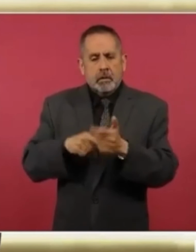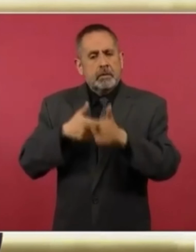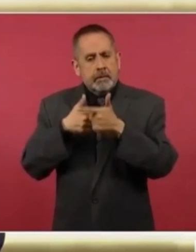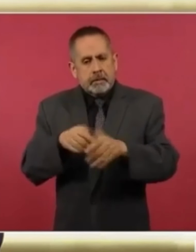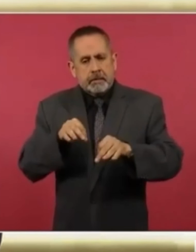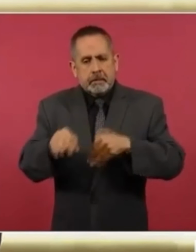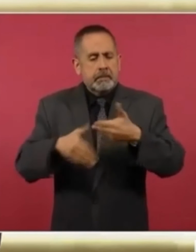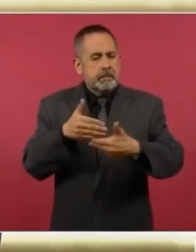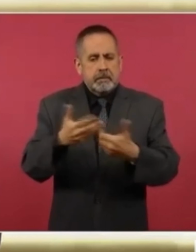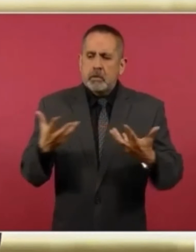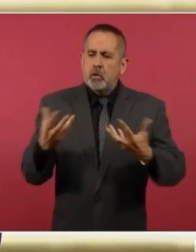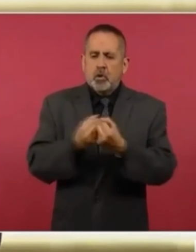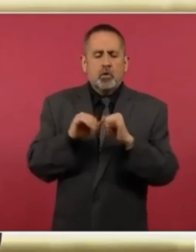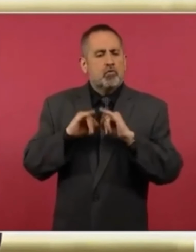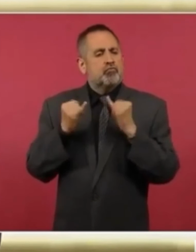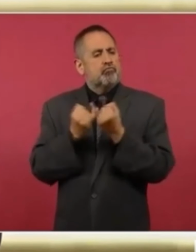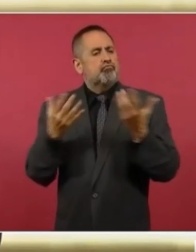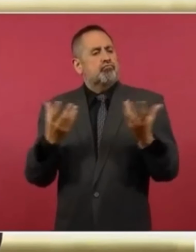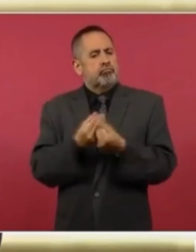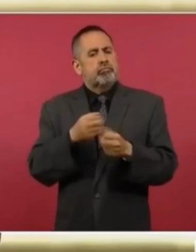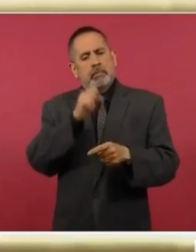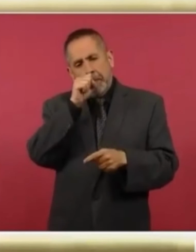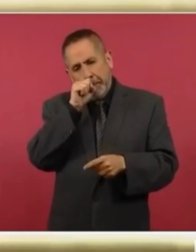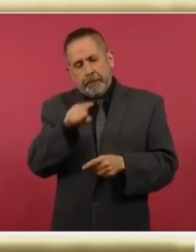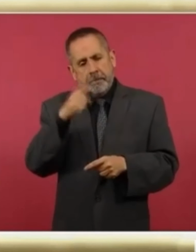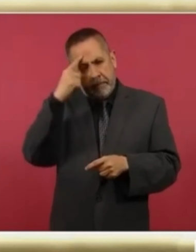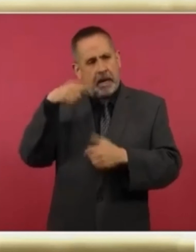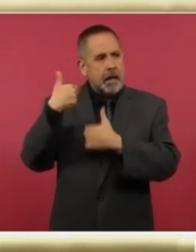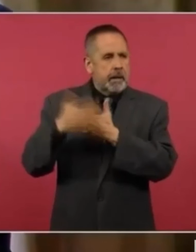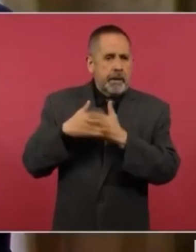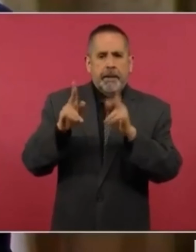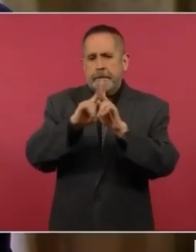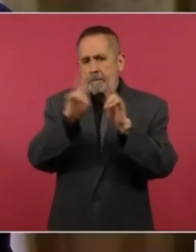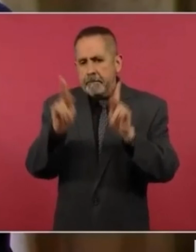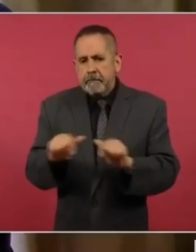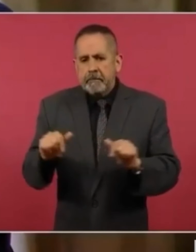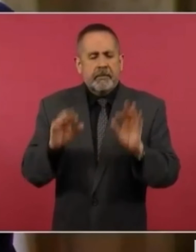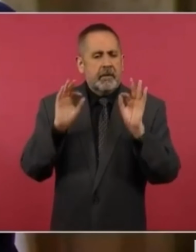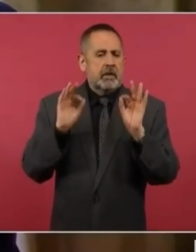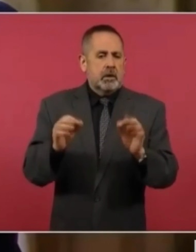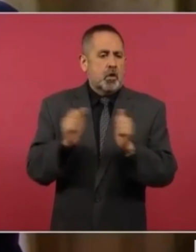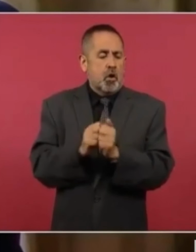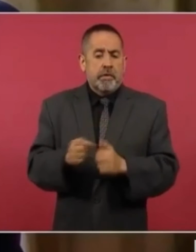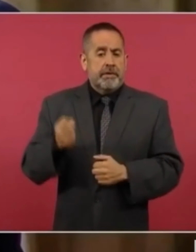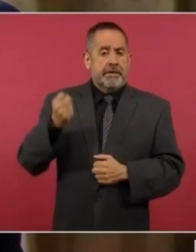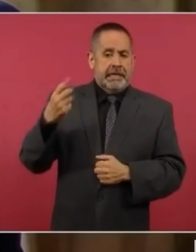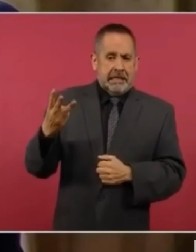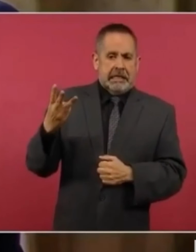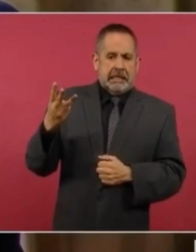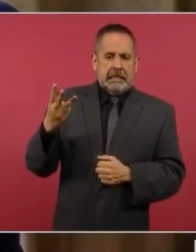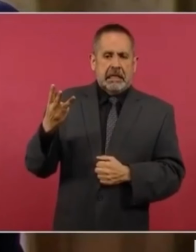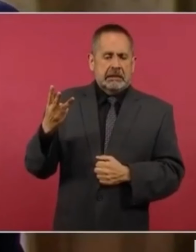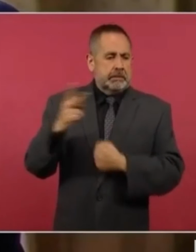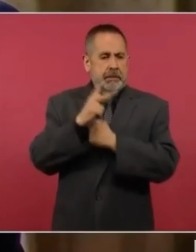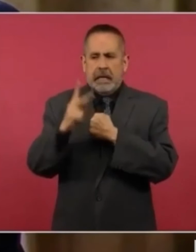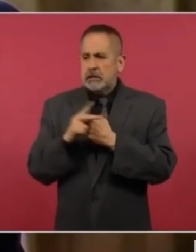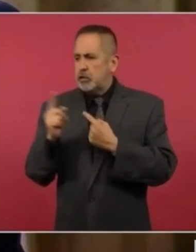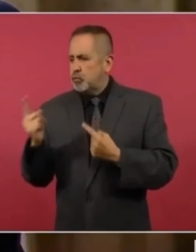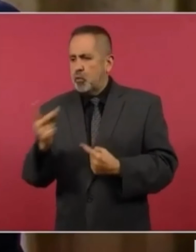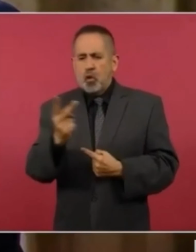trabajando juntos para conseguir la paz en los tres